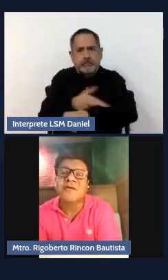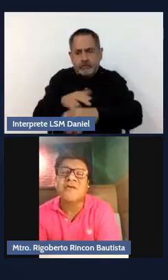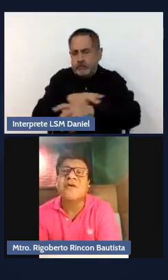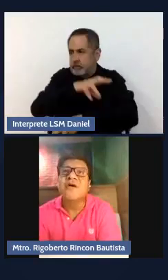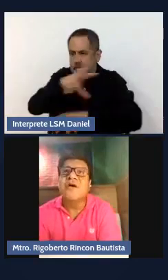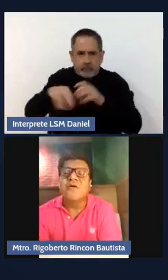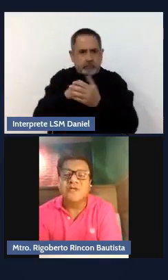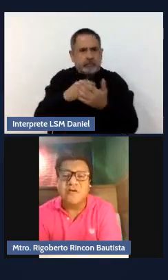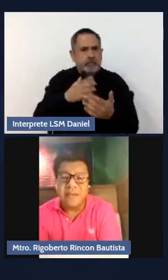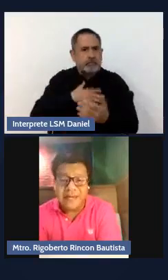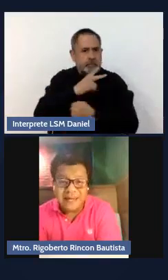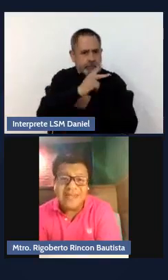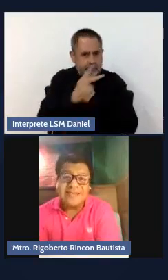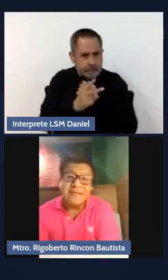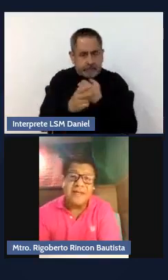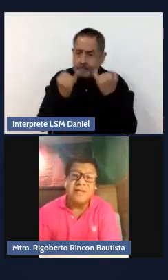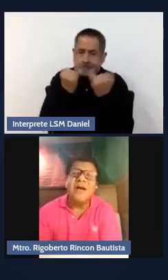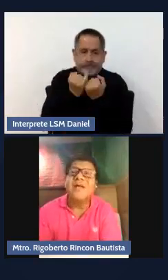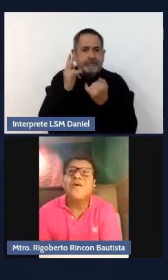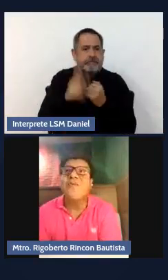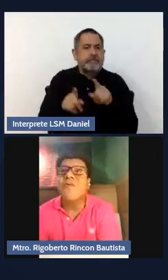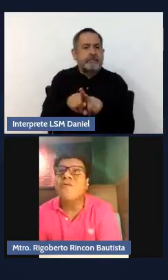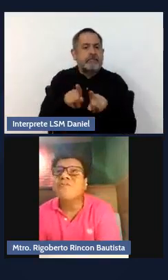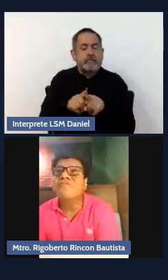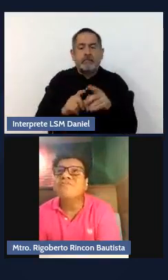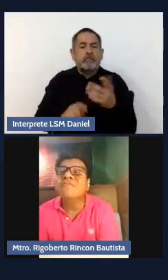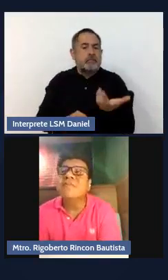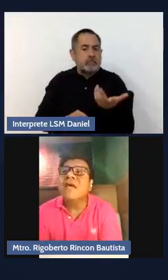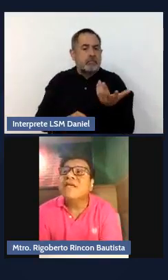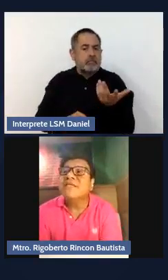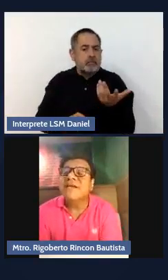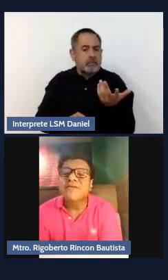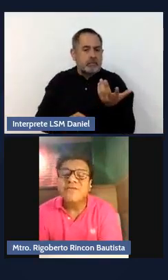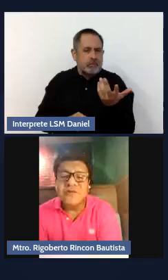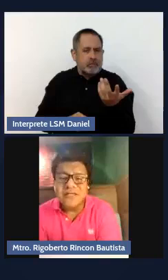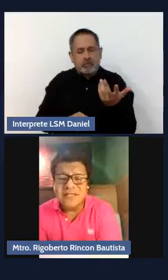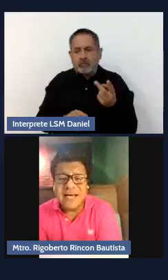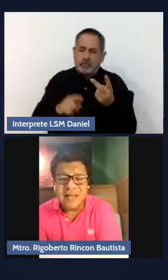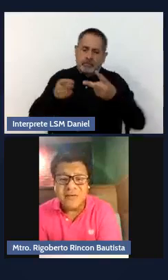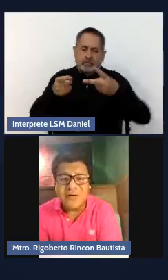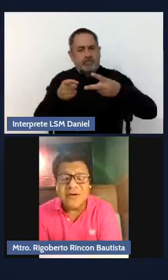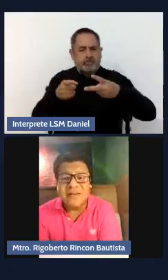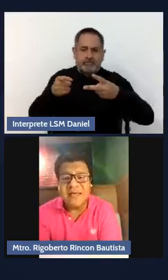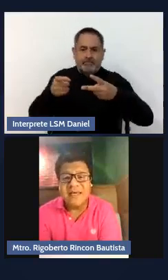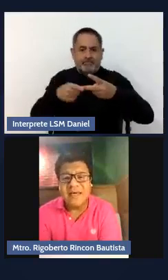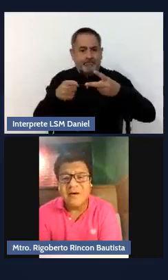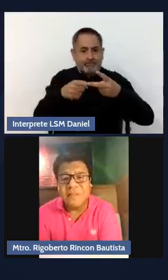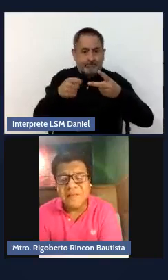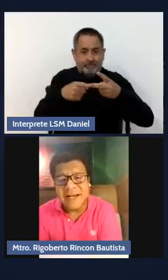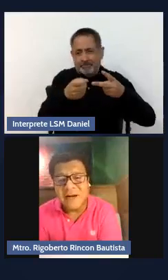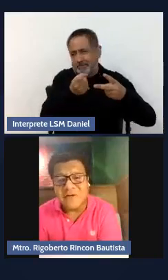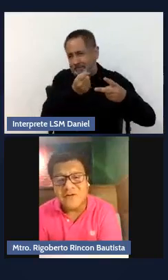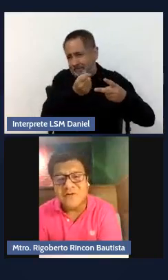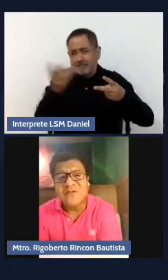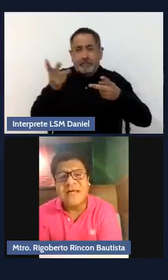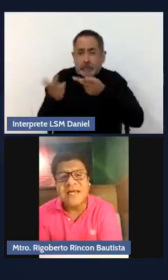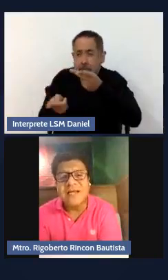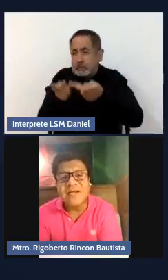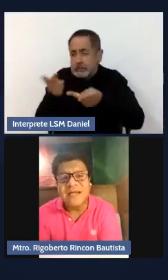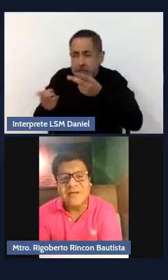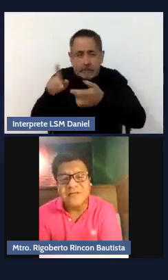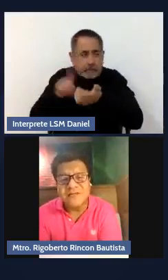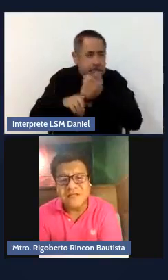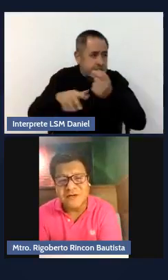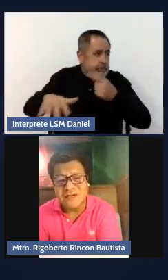nuestro país, también igual como un segundo indicador de primera consulta en nuestros